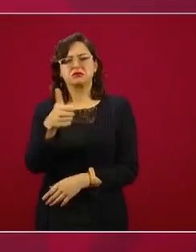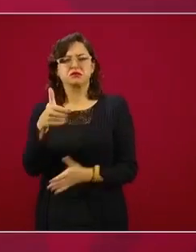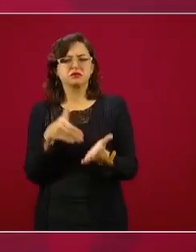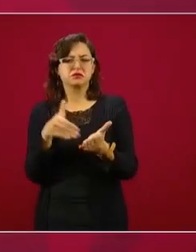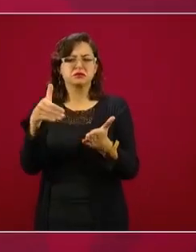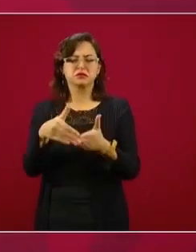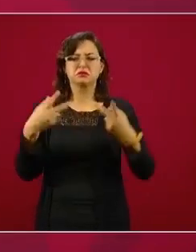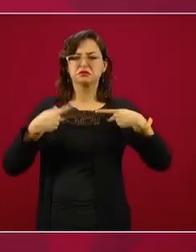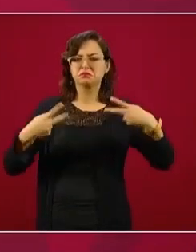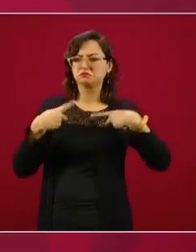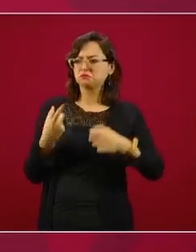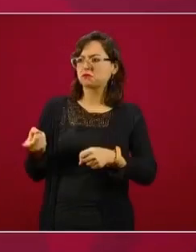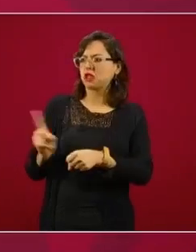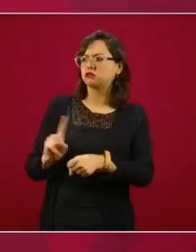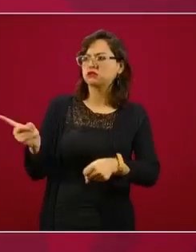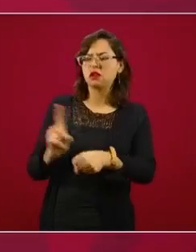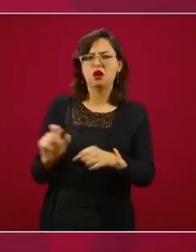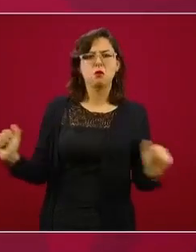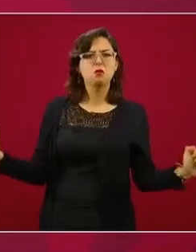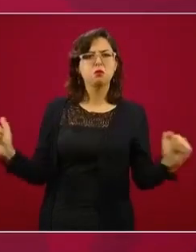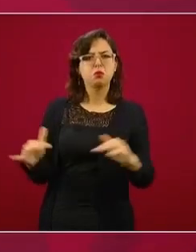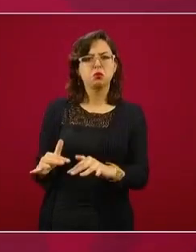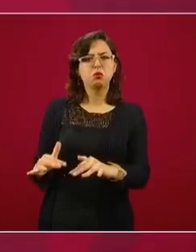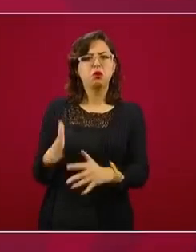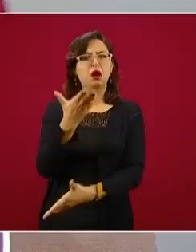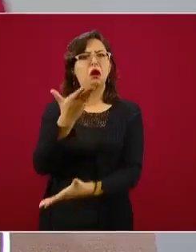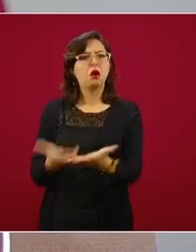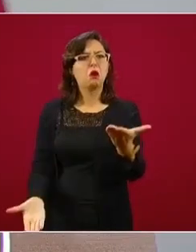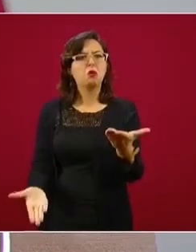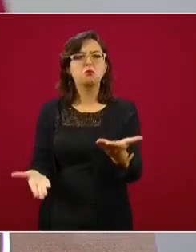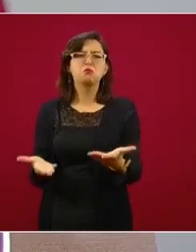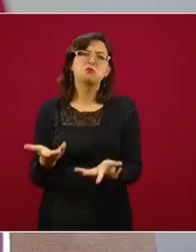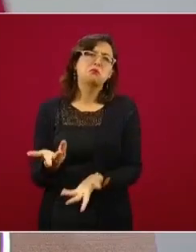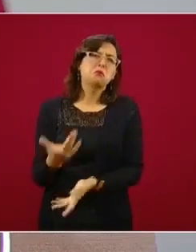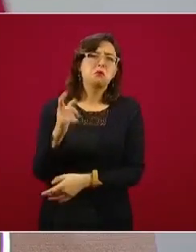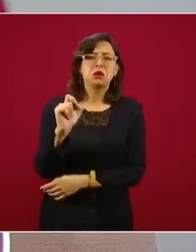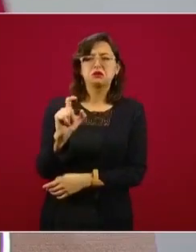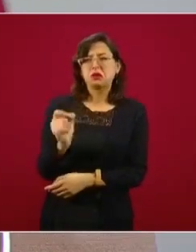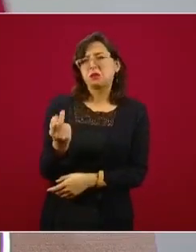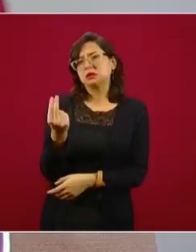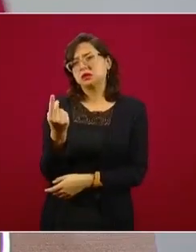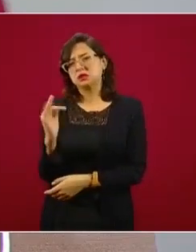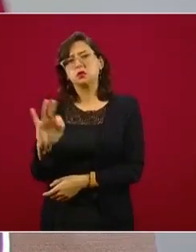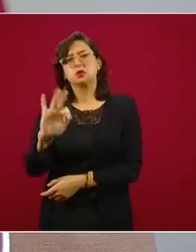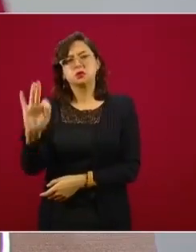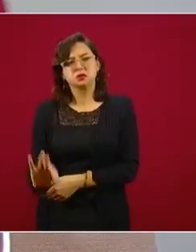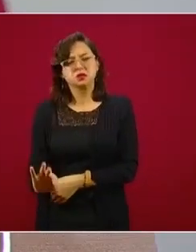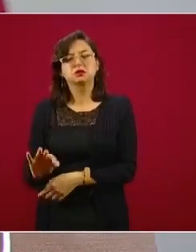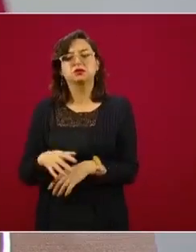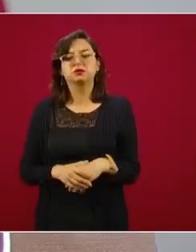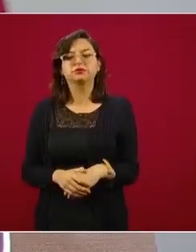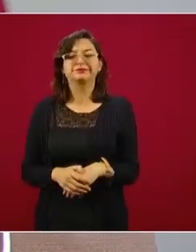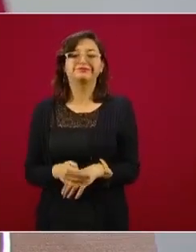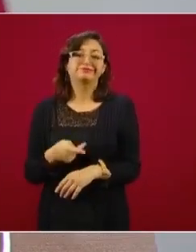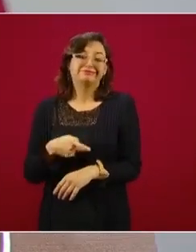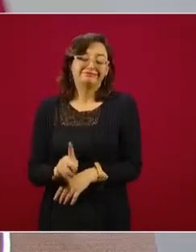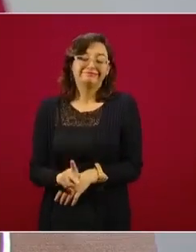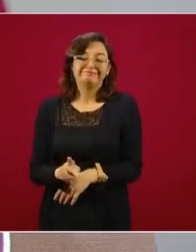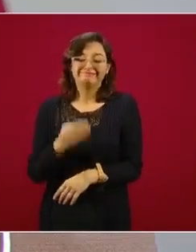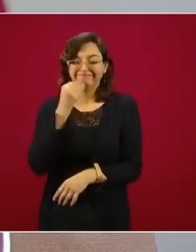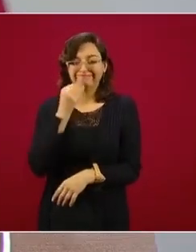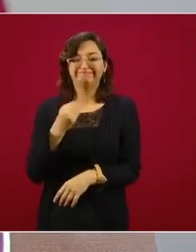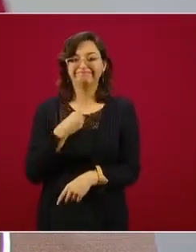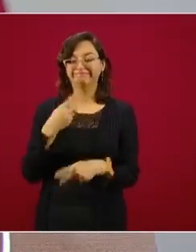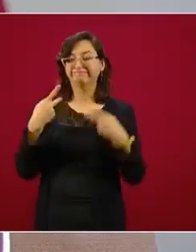millones de personas y hoy solamente es el 20-25%, pero tienen que estar los trabajadores ahí